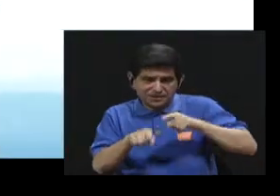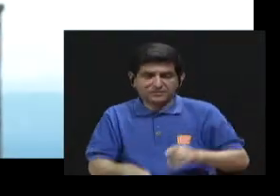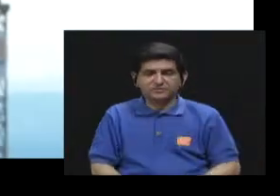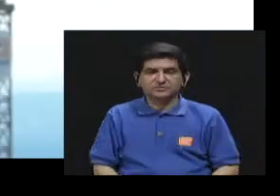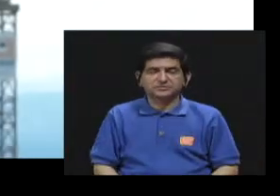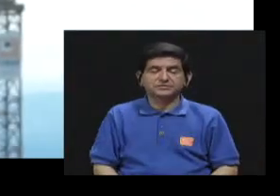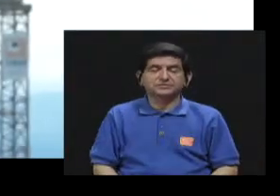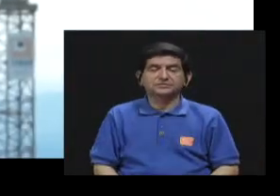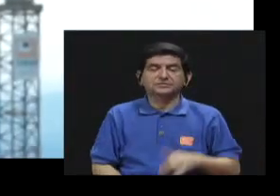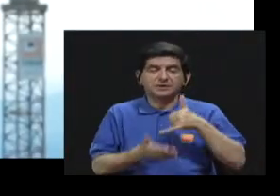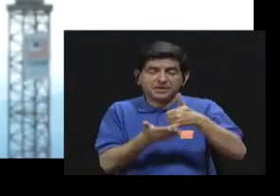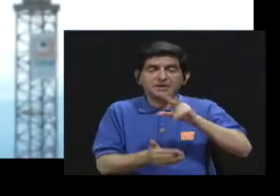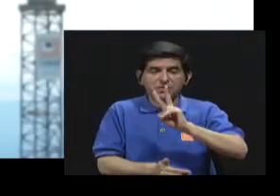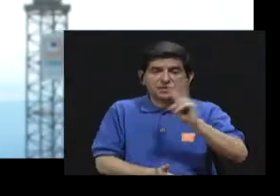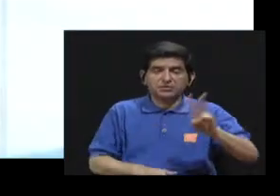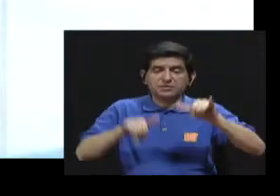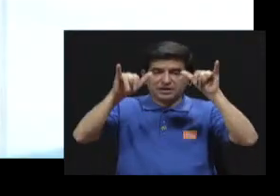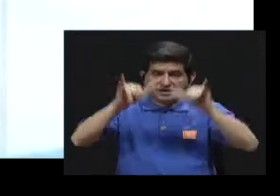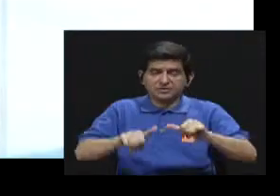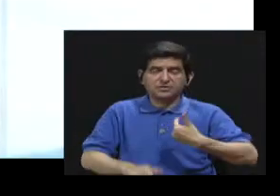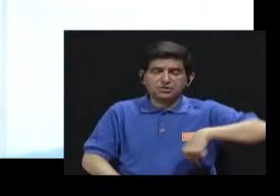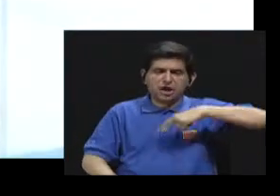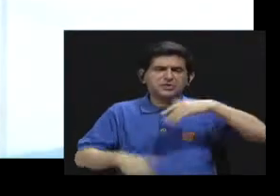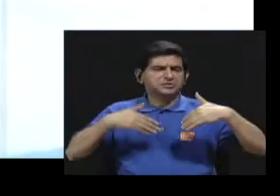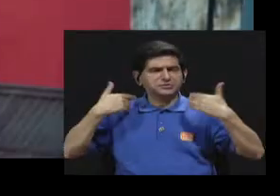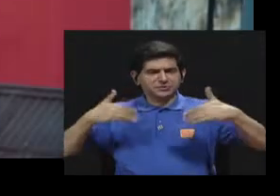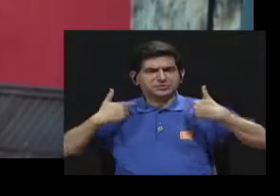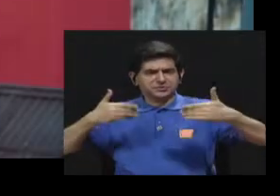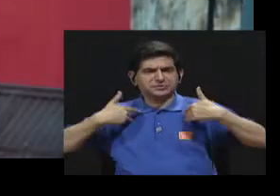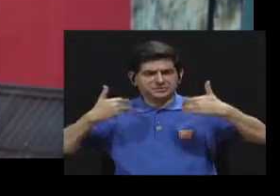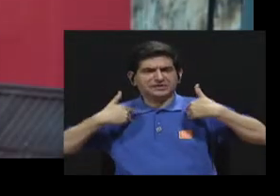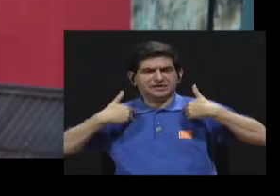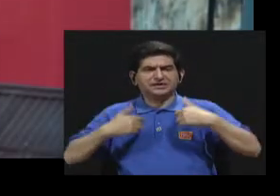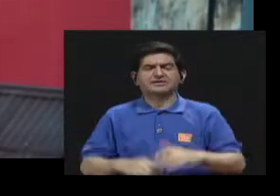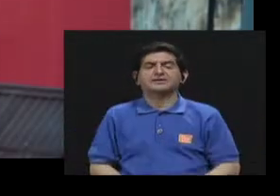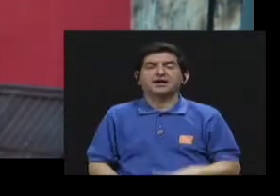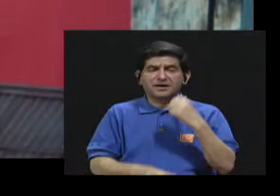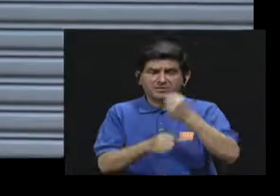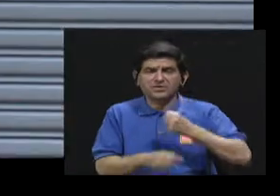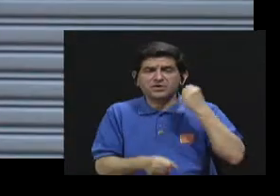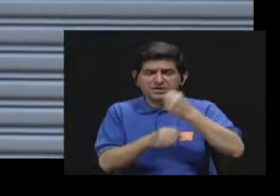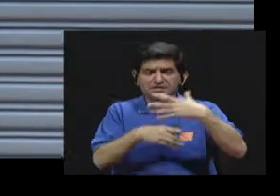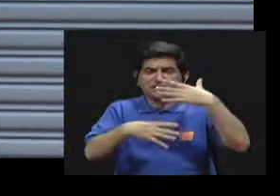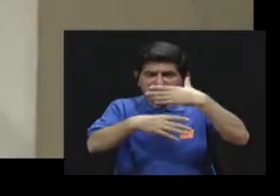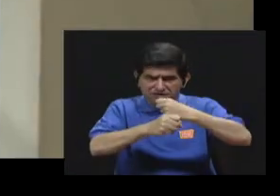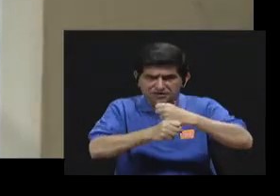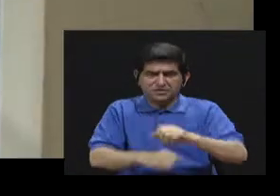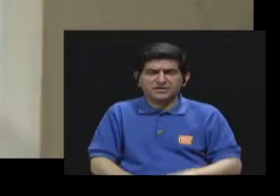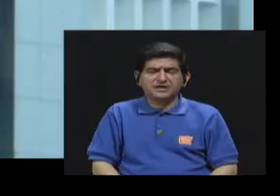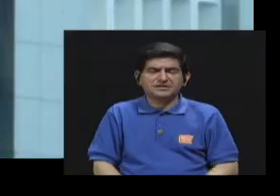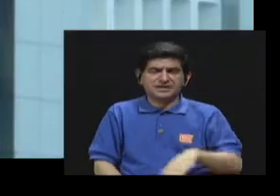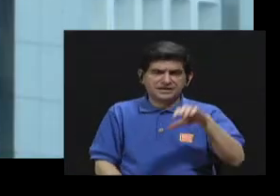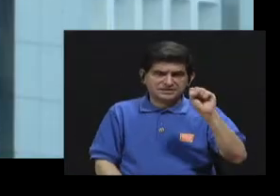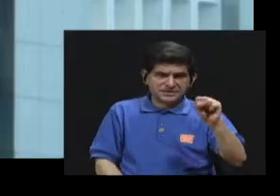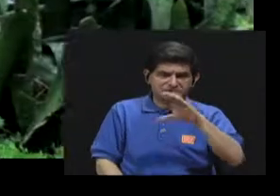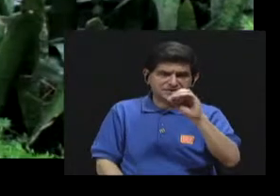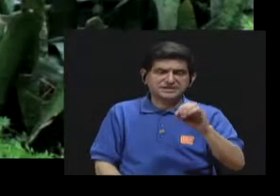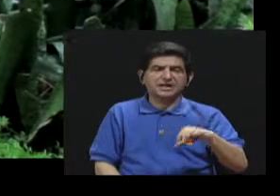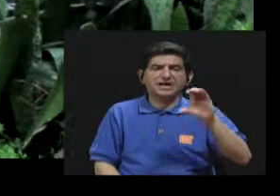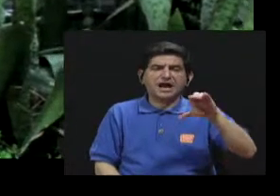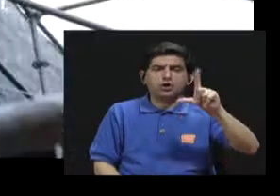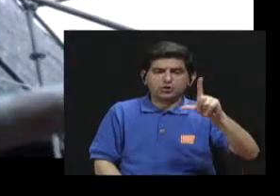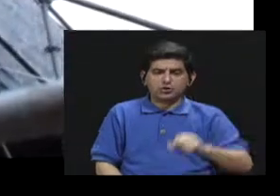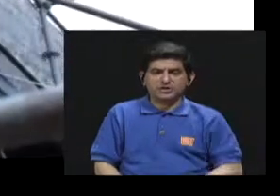Bueno, el premio Víctor Vega sigue vigente, eso nos alegra muchísimo. Claro. Por el trabajo que hacen Sebastián y Carlos